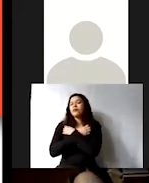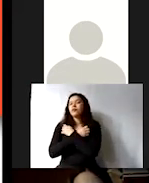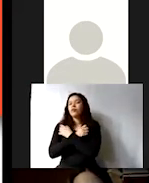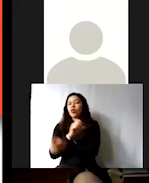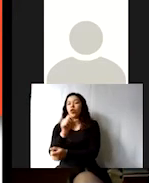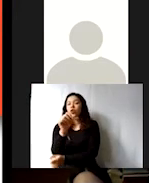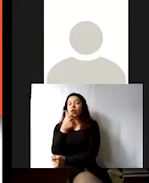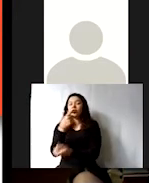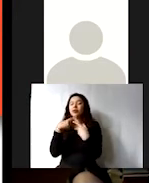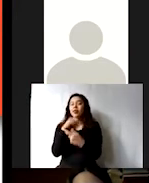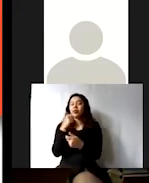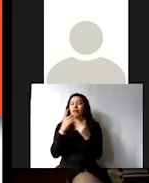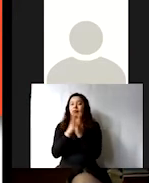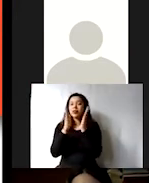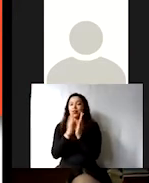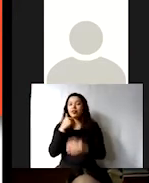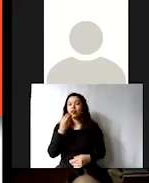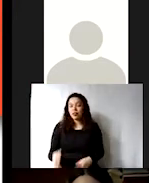otro punto, quería tomar la palabra.